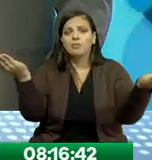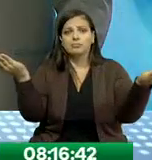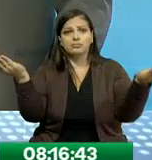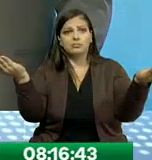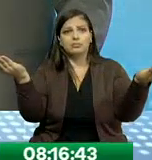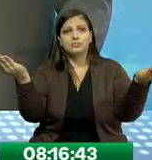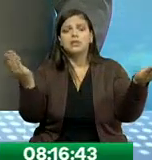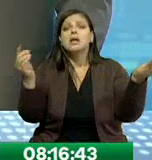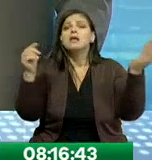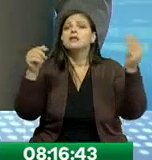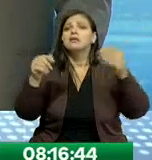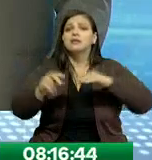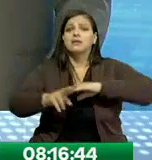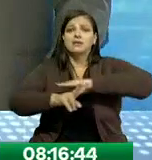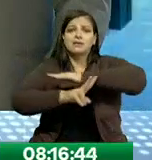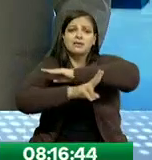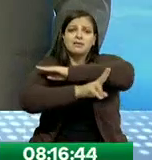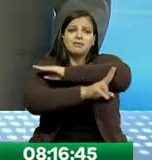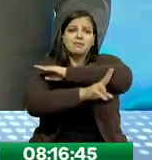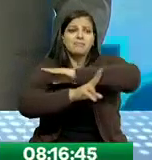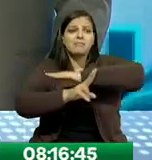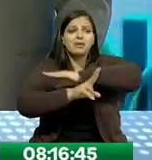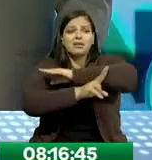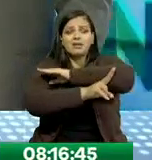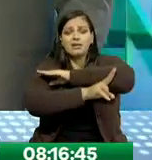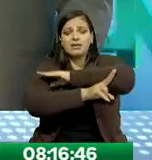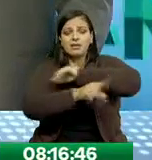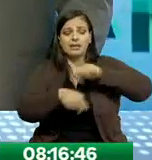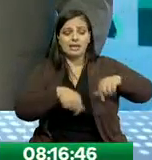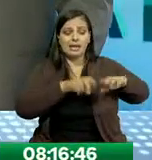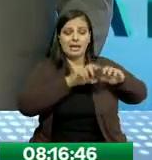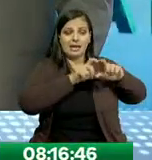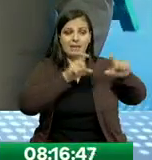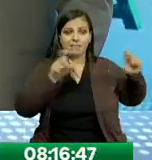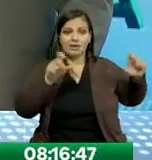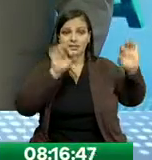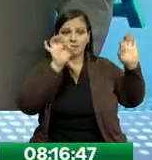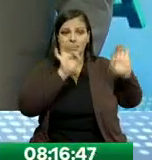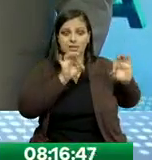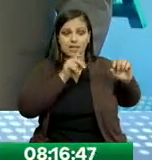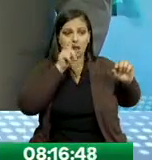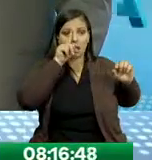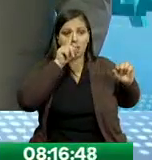la a CENEL o aquí a la empresa eléctrica de Guayaquil y no ha llegado.